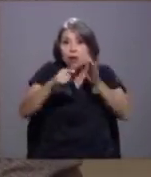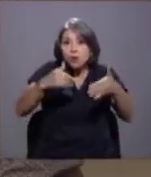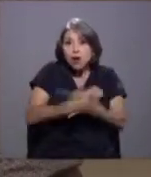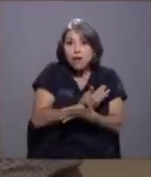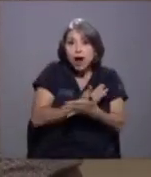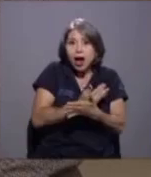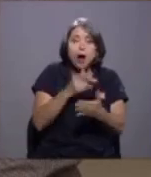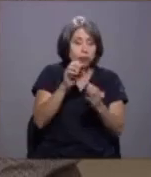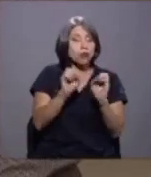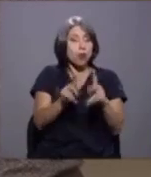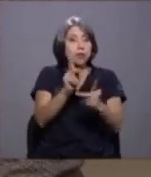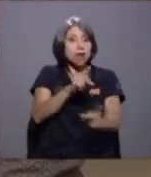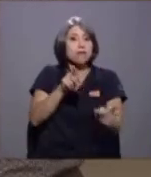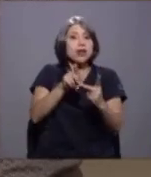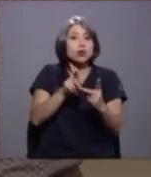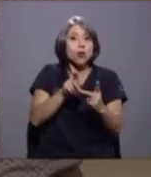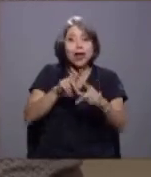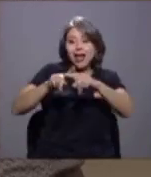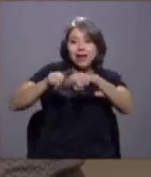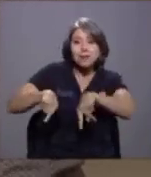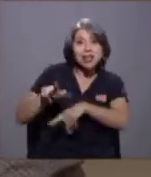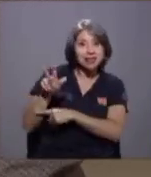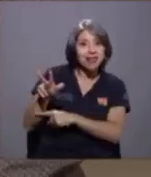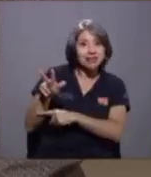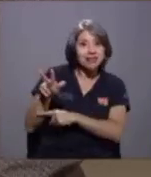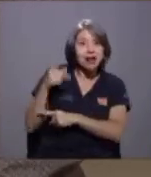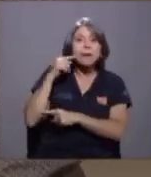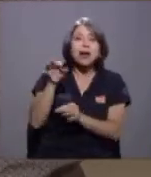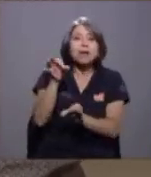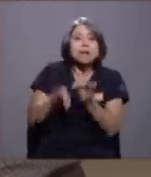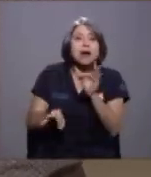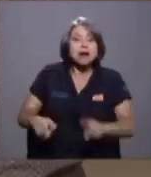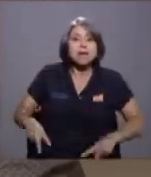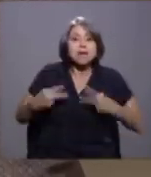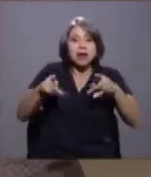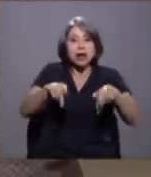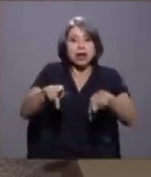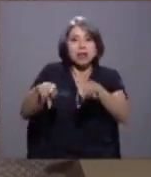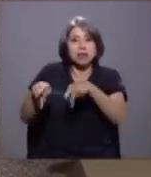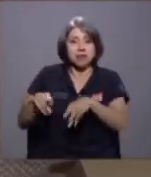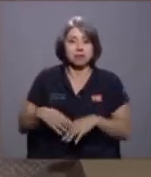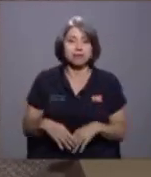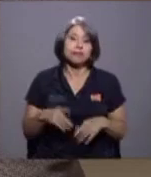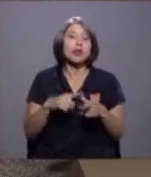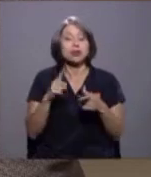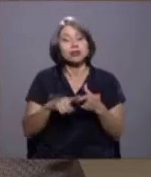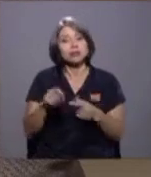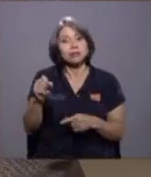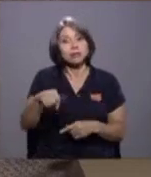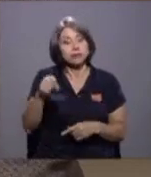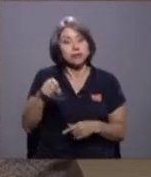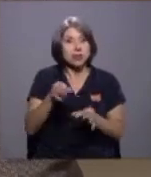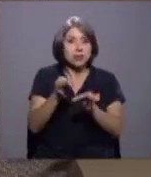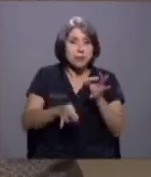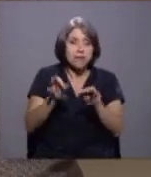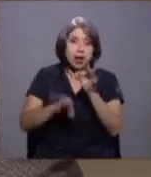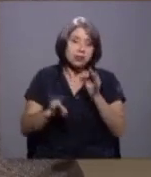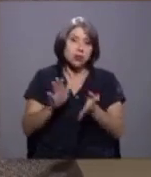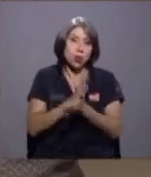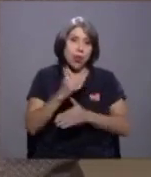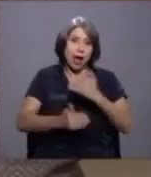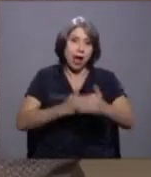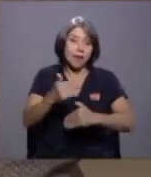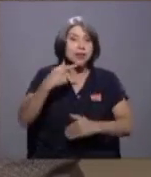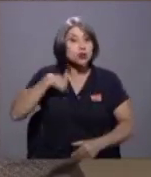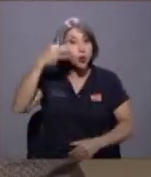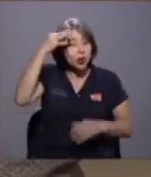ya existentes para simplificarle la vida a la gente. Entonces, una simplificación. Yo creo que buena